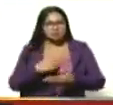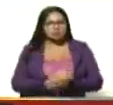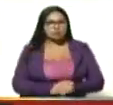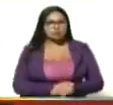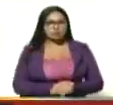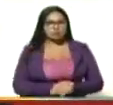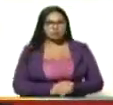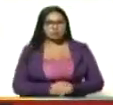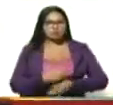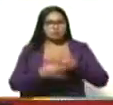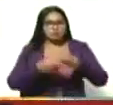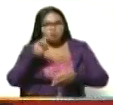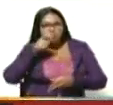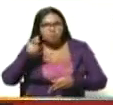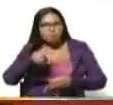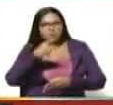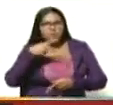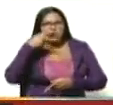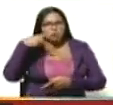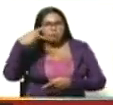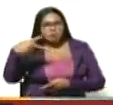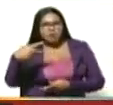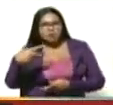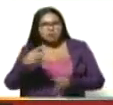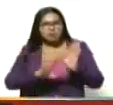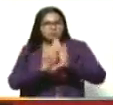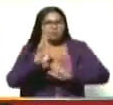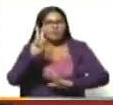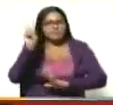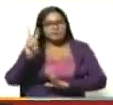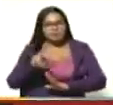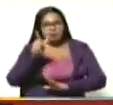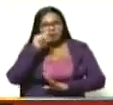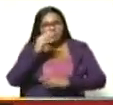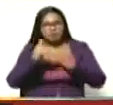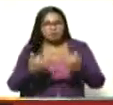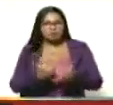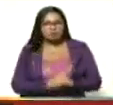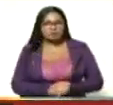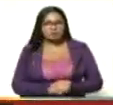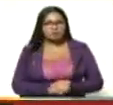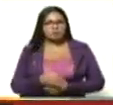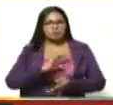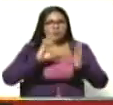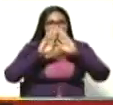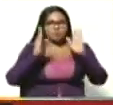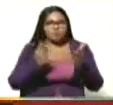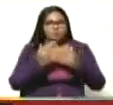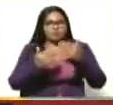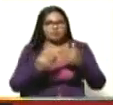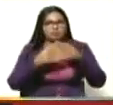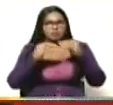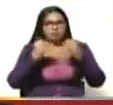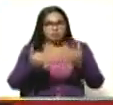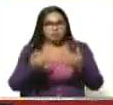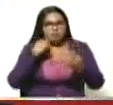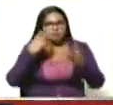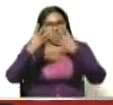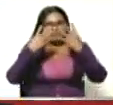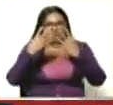as poets, como pueblos, como poetas, como venezolanos, as the world, como Lesoto. Es el mundo y todo el mundo que está aquí en el